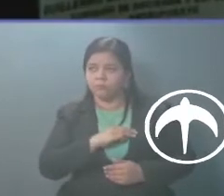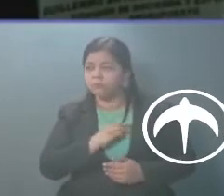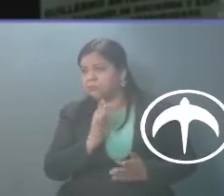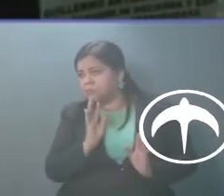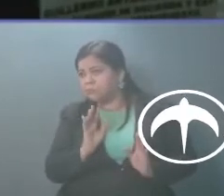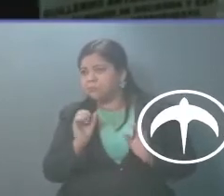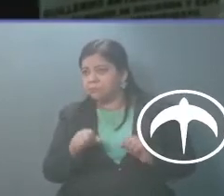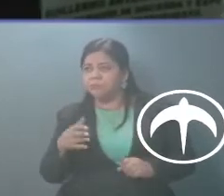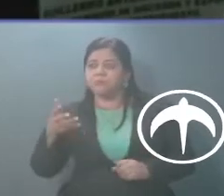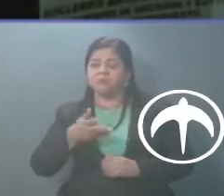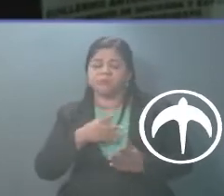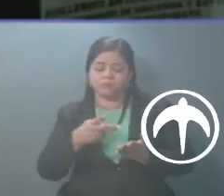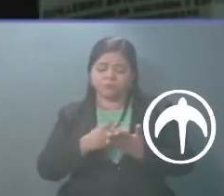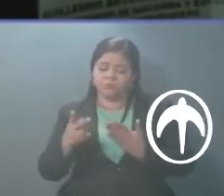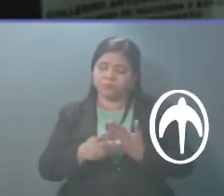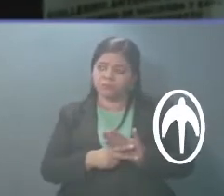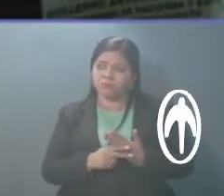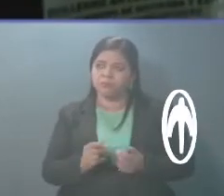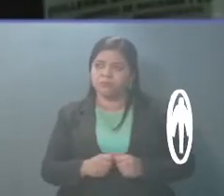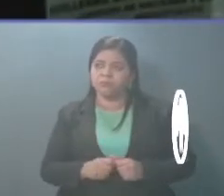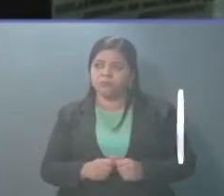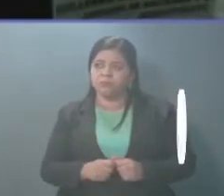podemos programar, presidente.